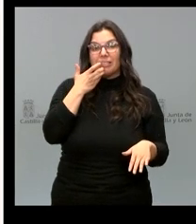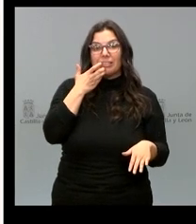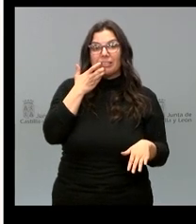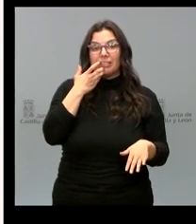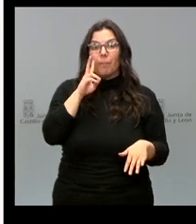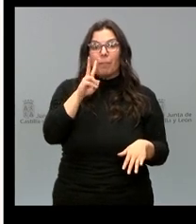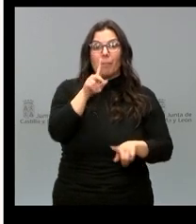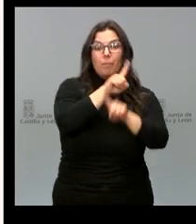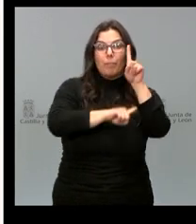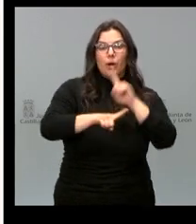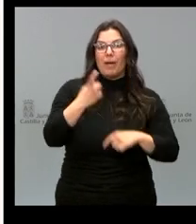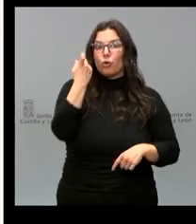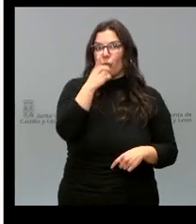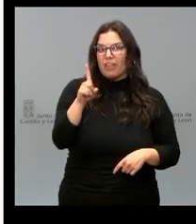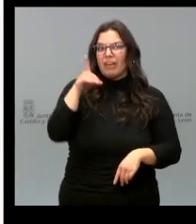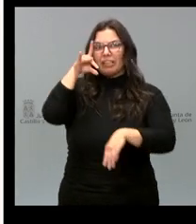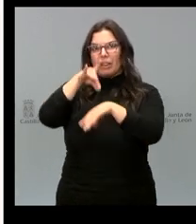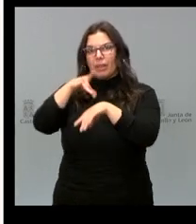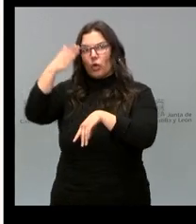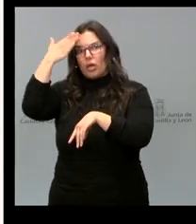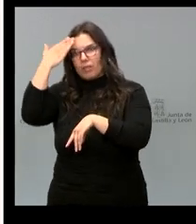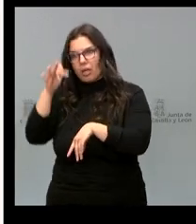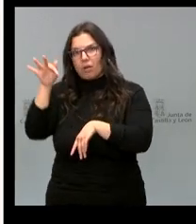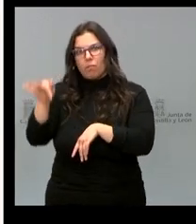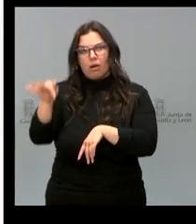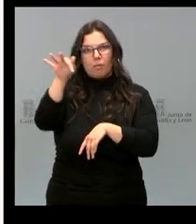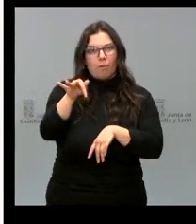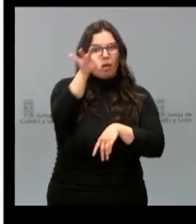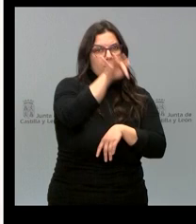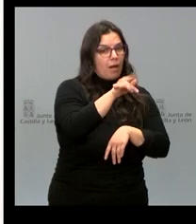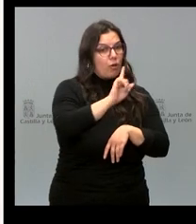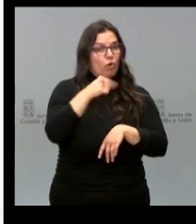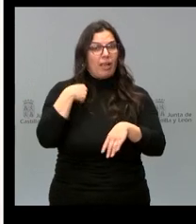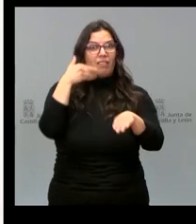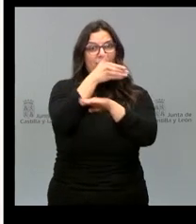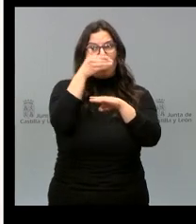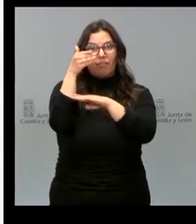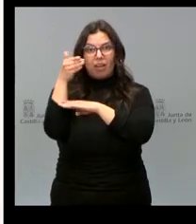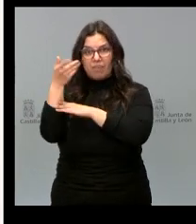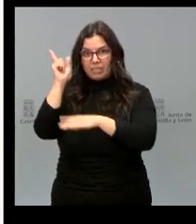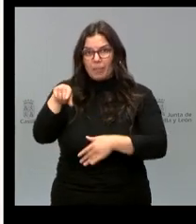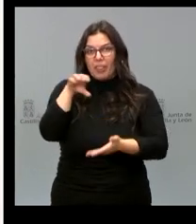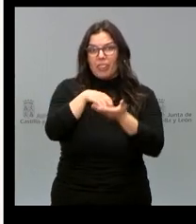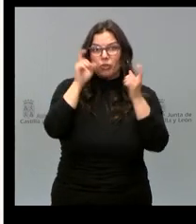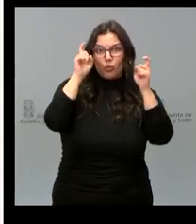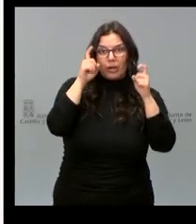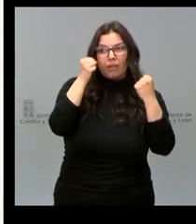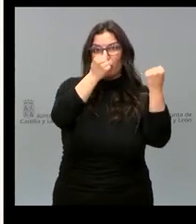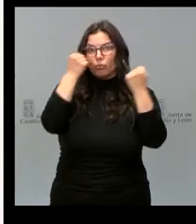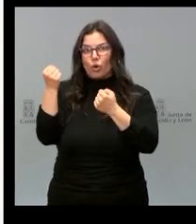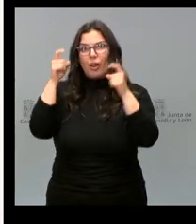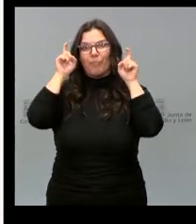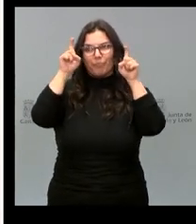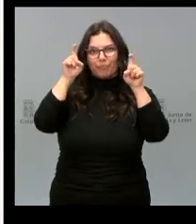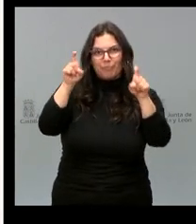de pasar por la atención primaria. Va a asesorar a los centros educativos, a las instituciones, a todas